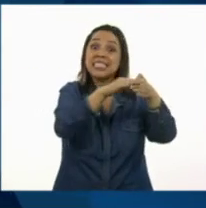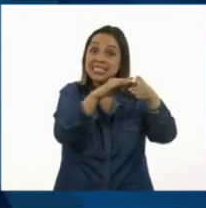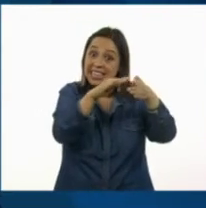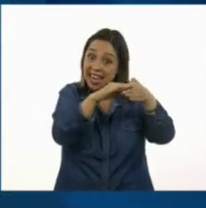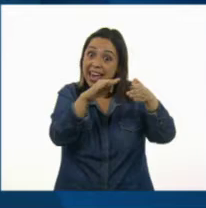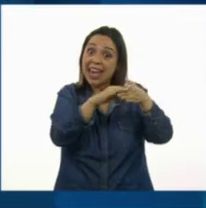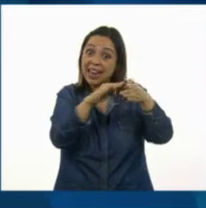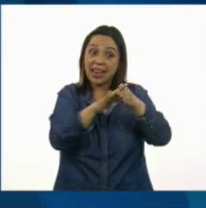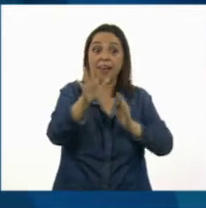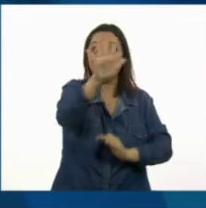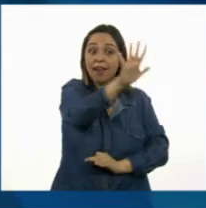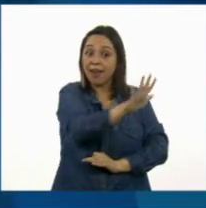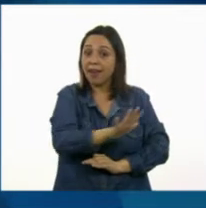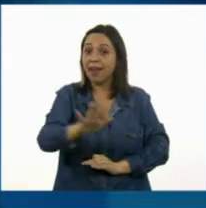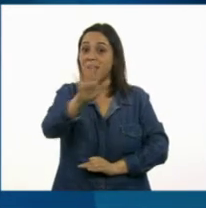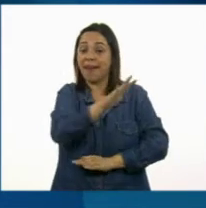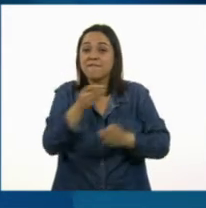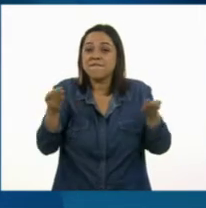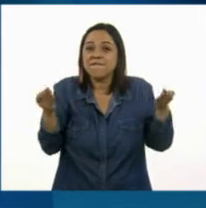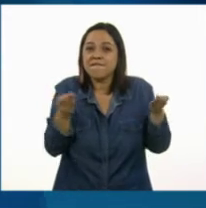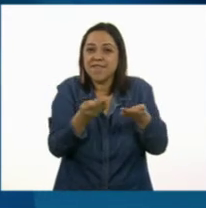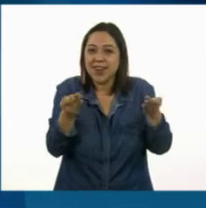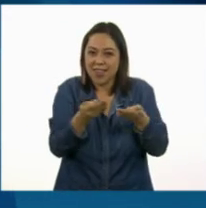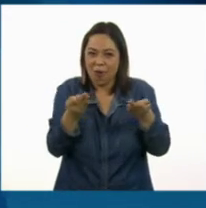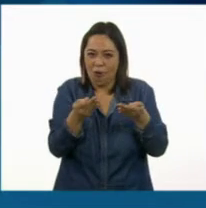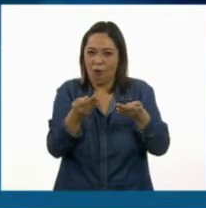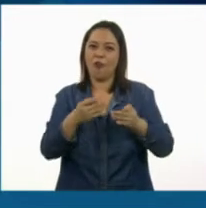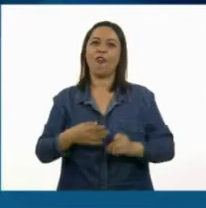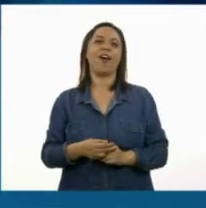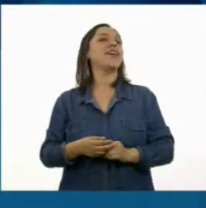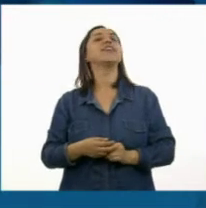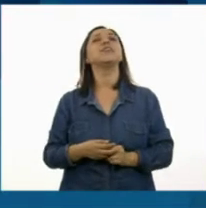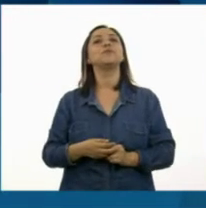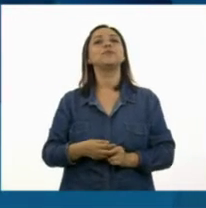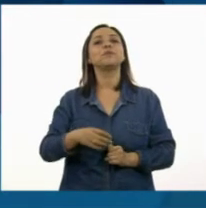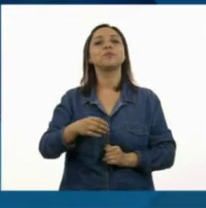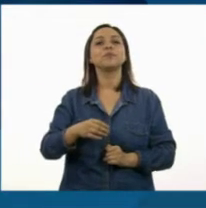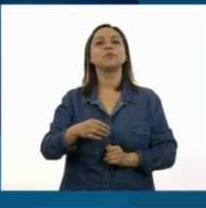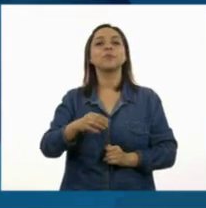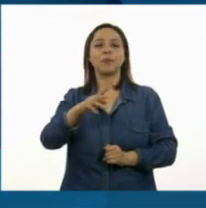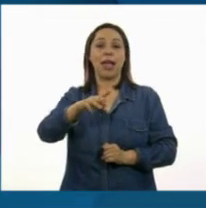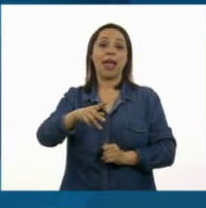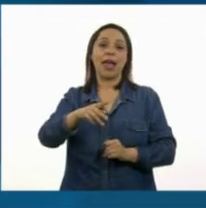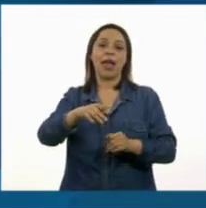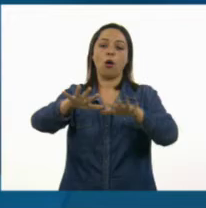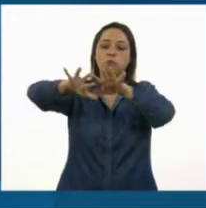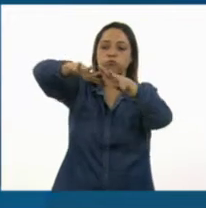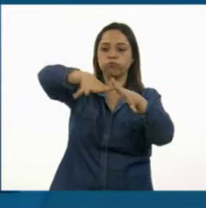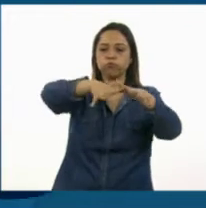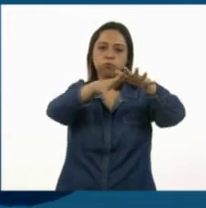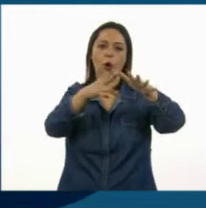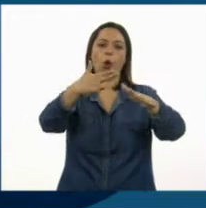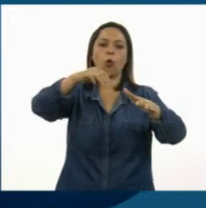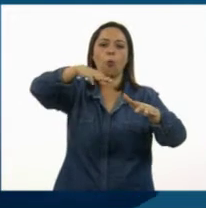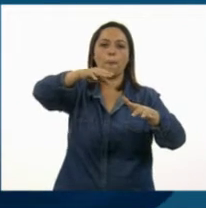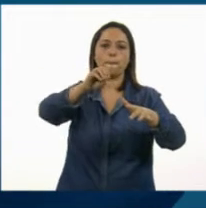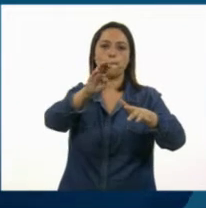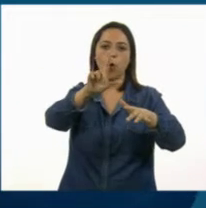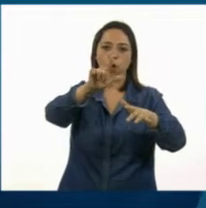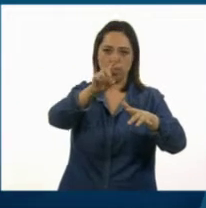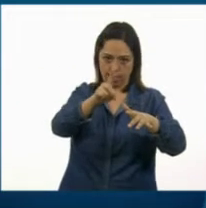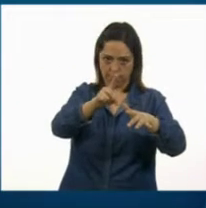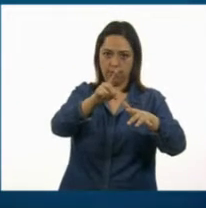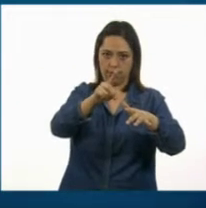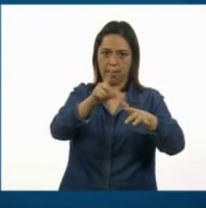corrientes frías. Esta corriente fría que pasa muy cerca es la corriente denominada de Perú o de Humboldt, que tiene